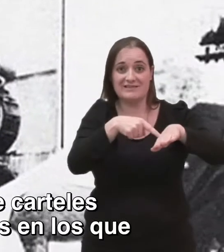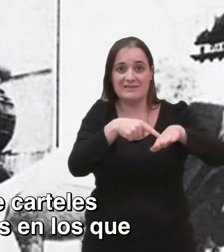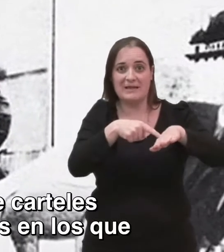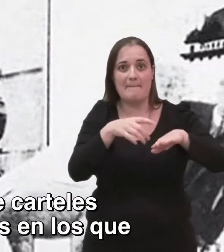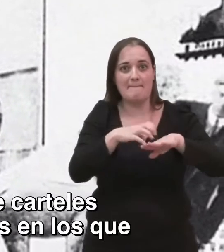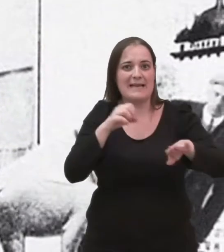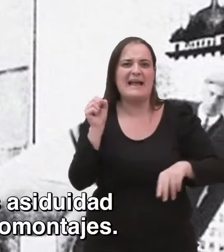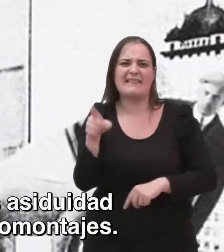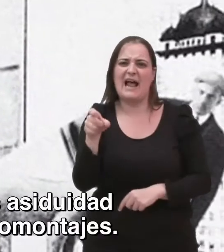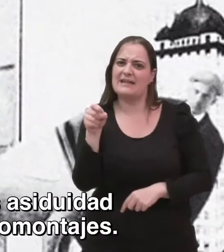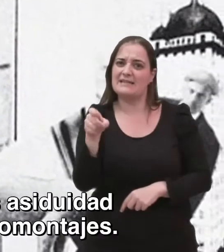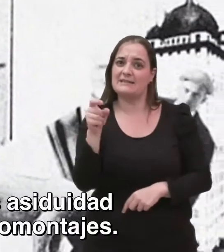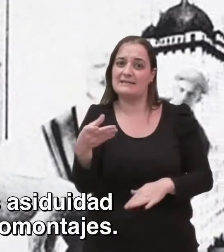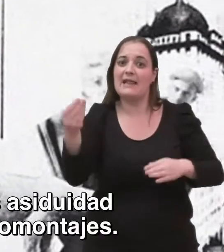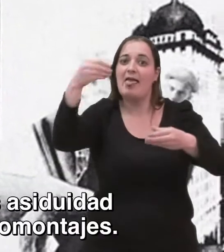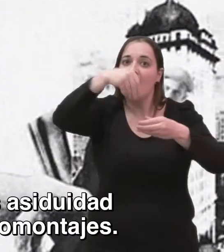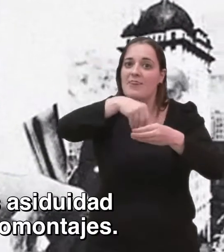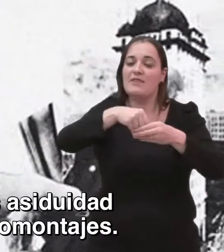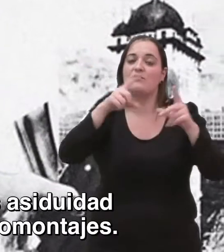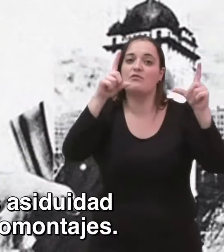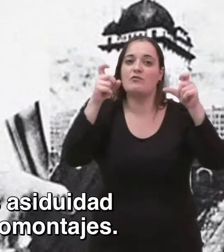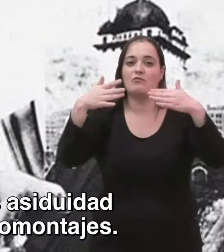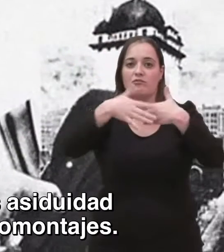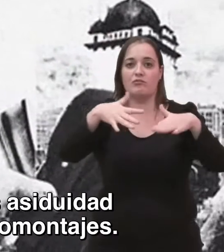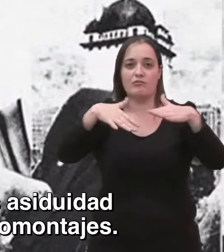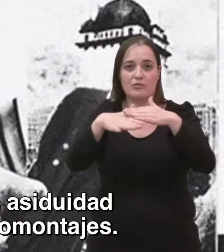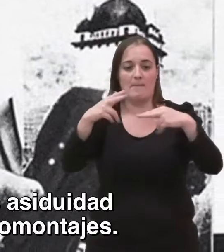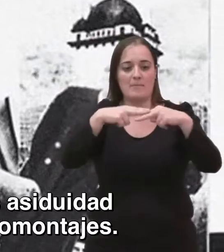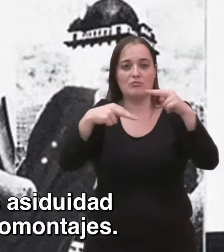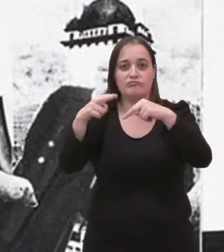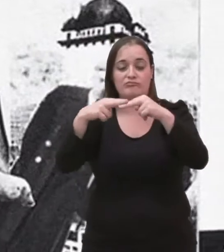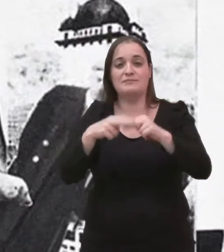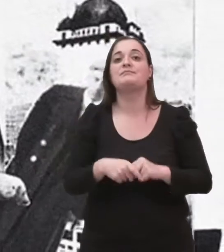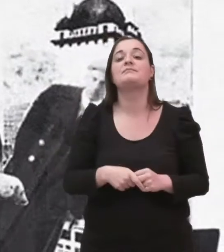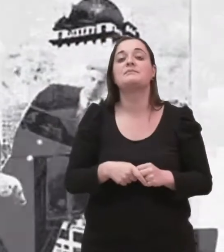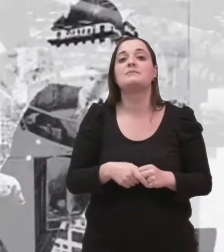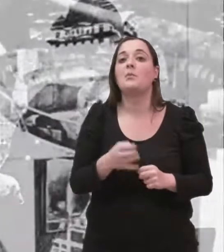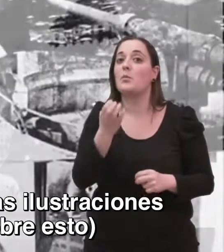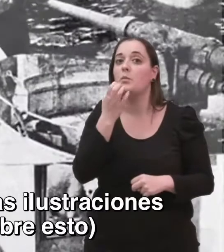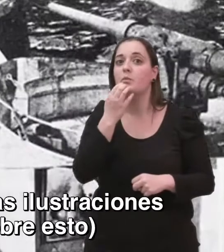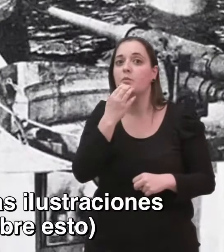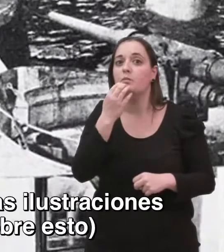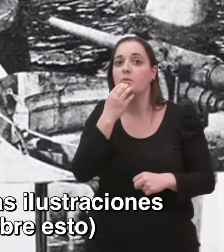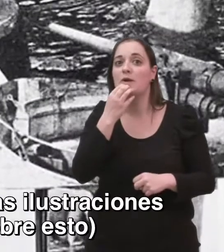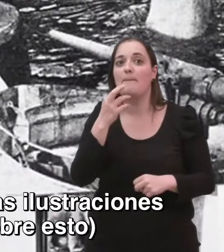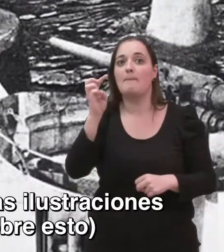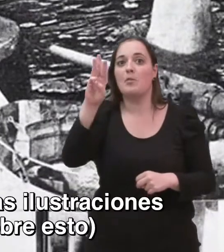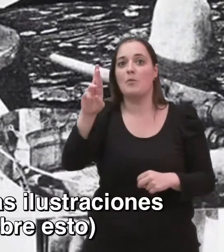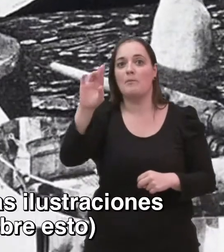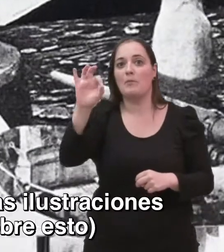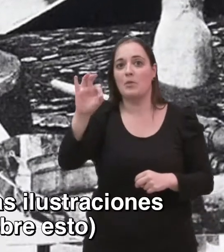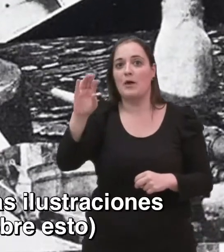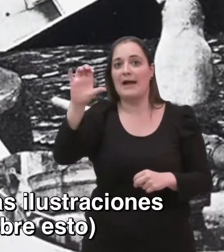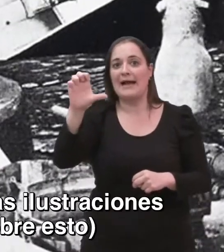de libros en los que cada vez, con más asiduidad, fue incluyendo fotomontajes. Entre ellos destacan